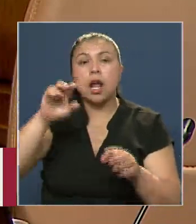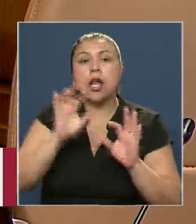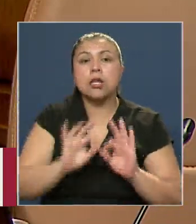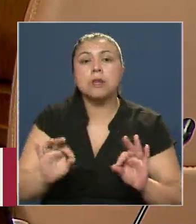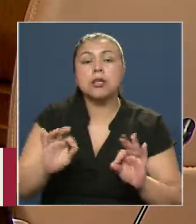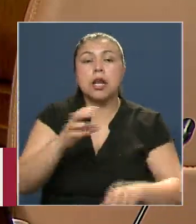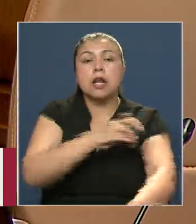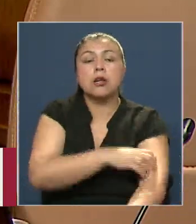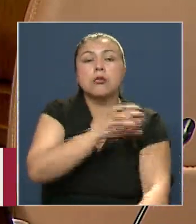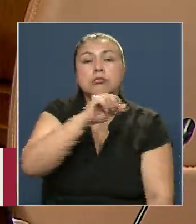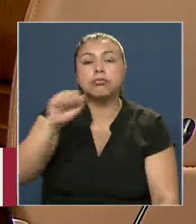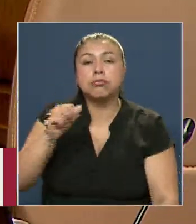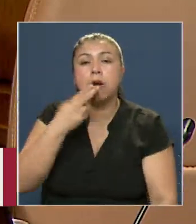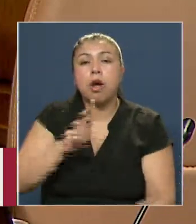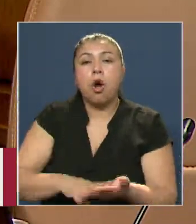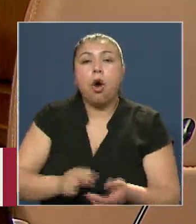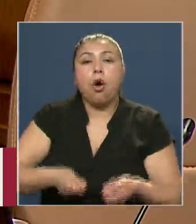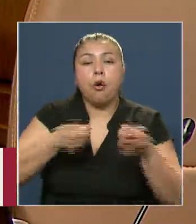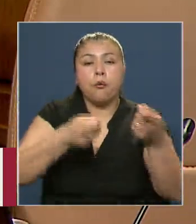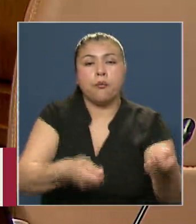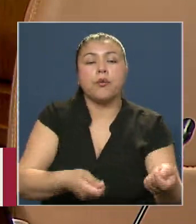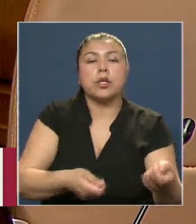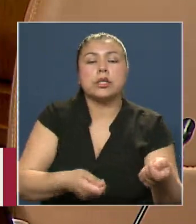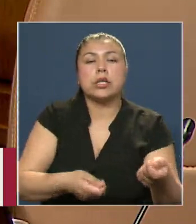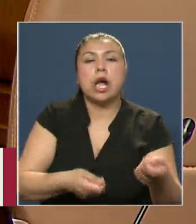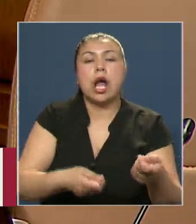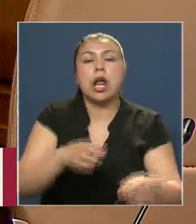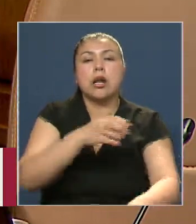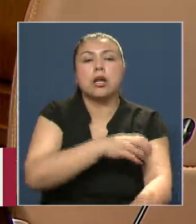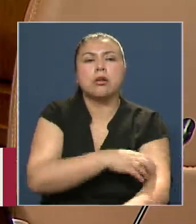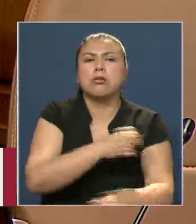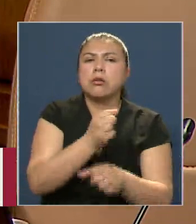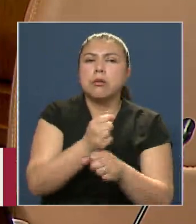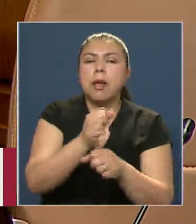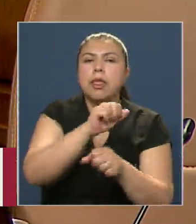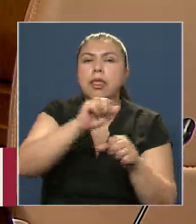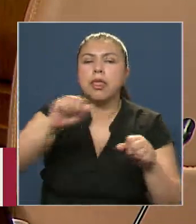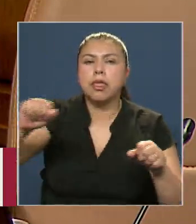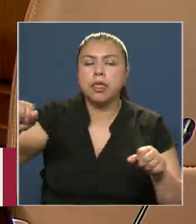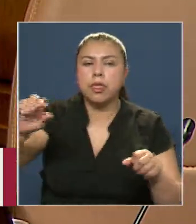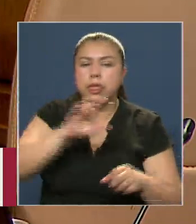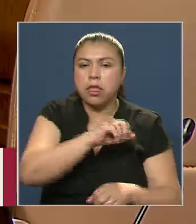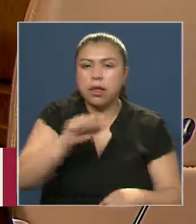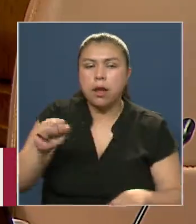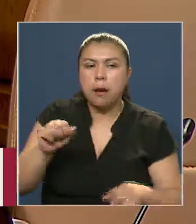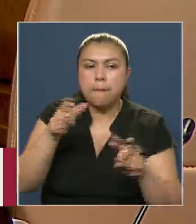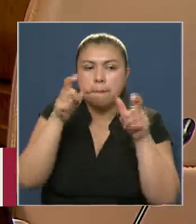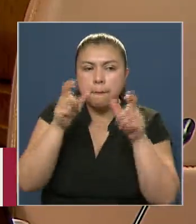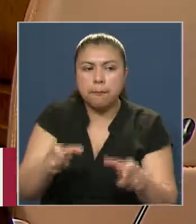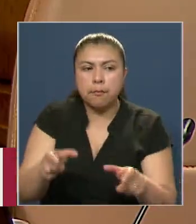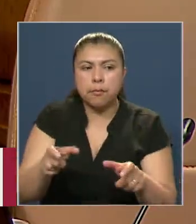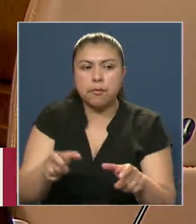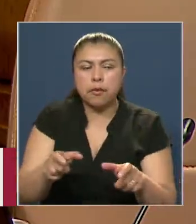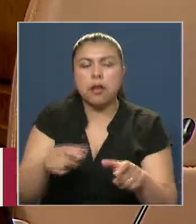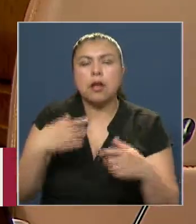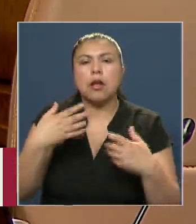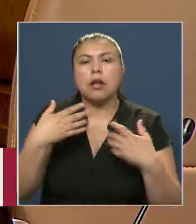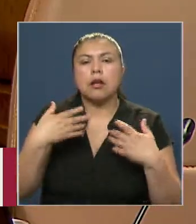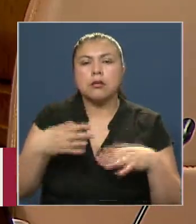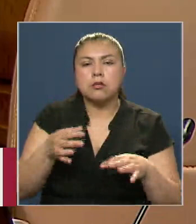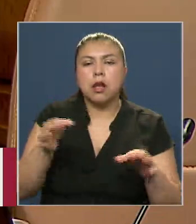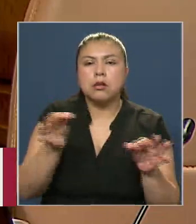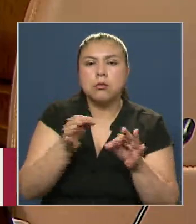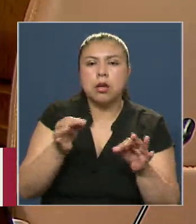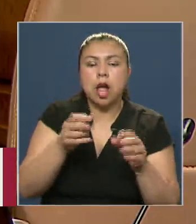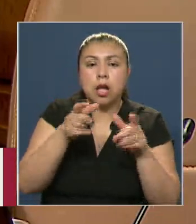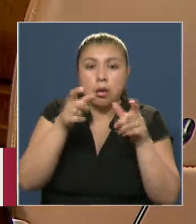Además, oficiar a la Dirección del Trabajo de la región de Atacama para que se pueda fiscalizar en terreno las faenas mencionadas y que puedan